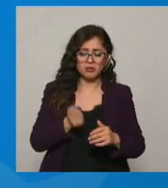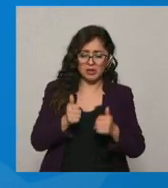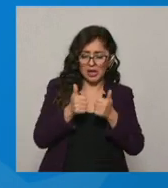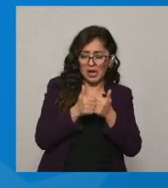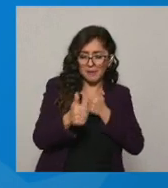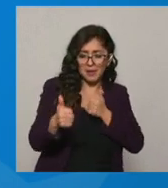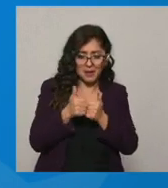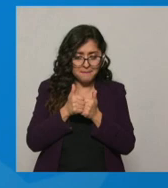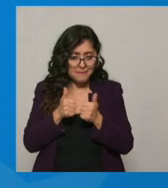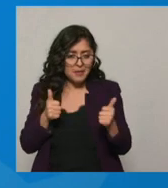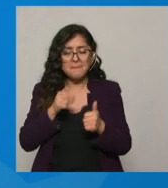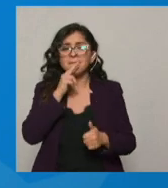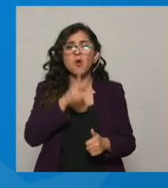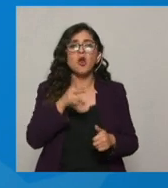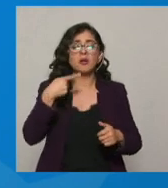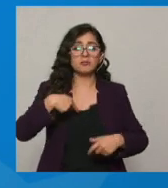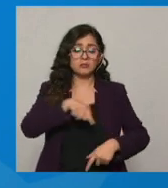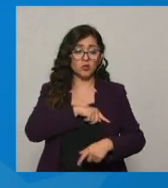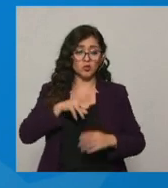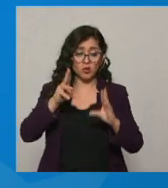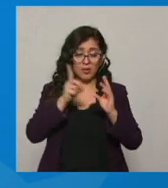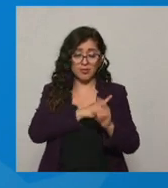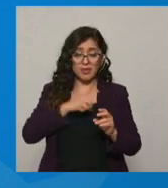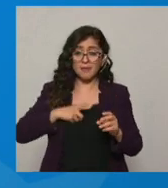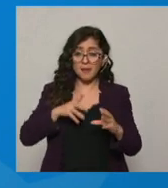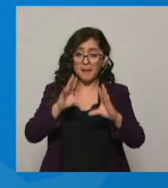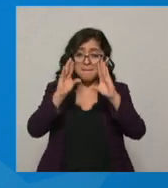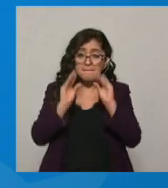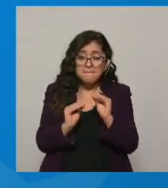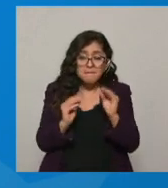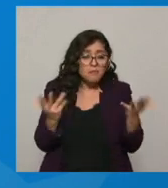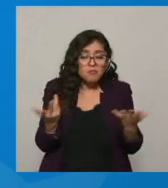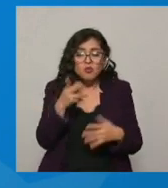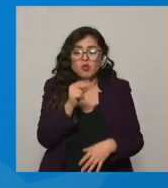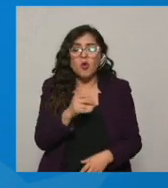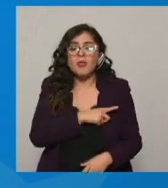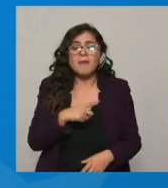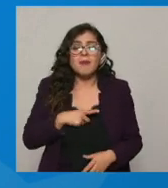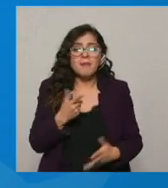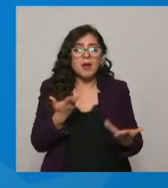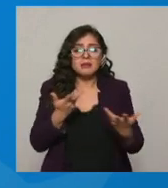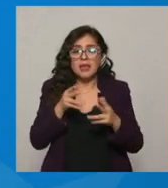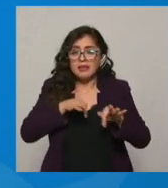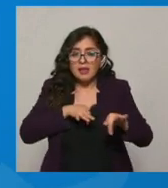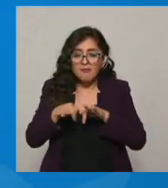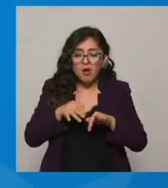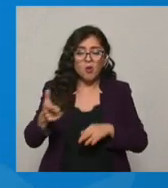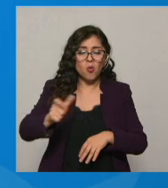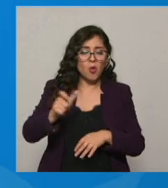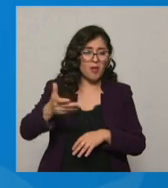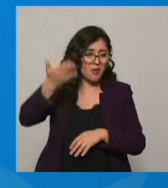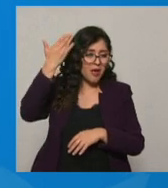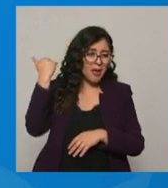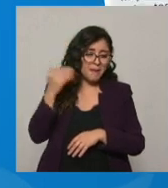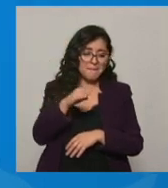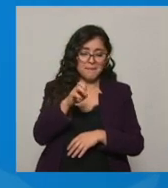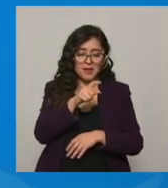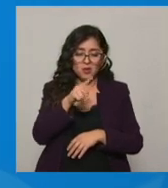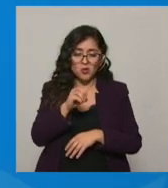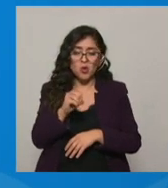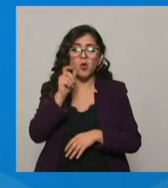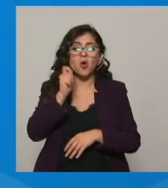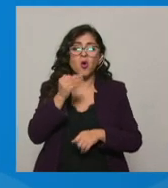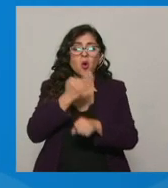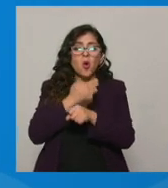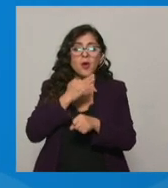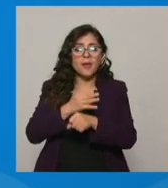espacios y que no hablemos y que no, pues sí, que no hagamos nuestro trabajo, ¿no? Y eso pasó cuando el Me Too. Yo actualmente tengo un proceso legal